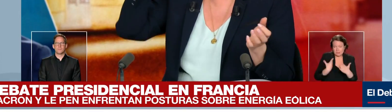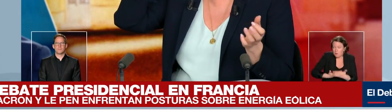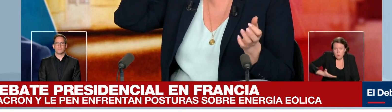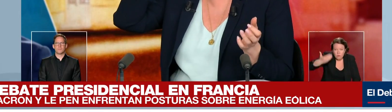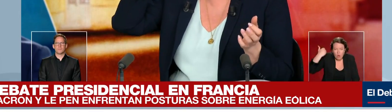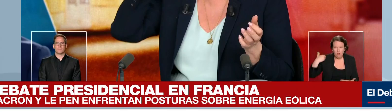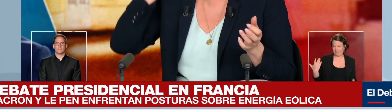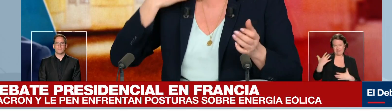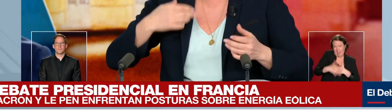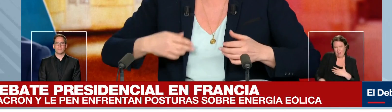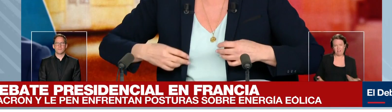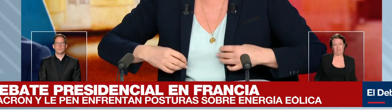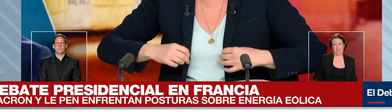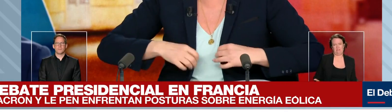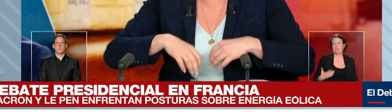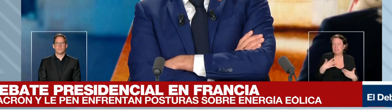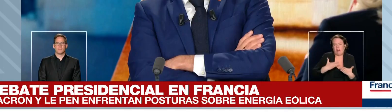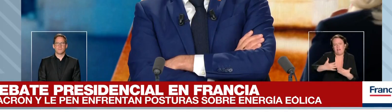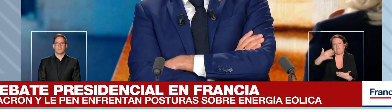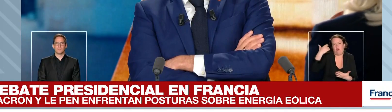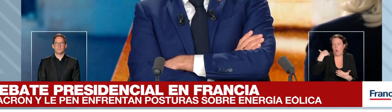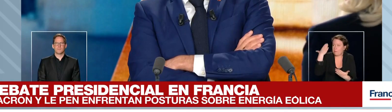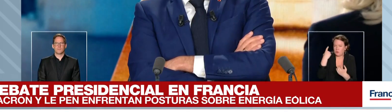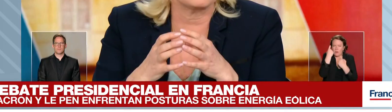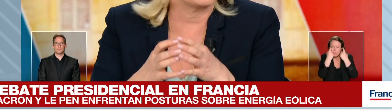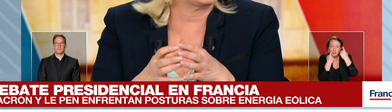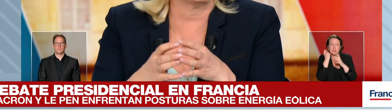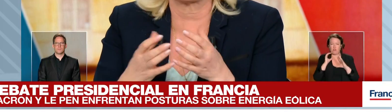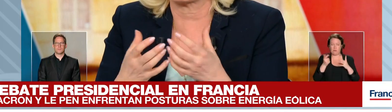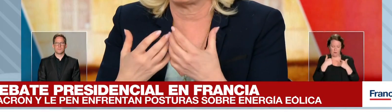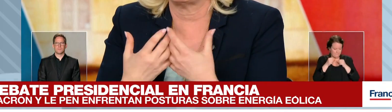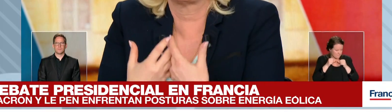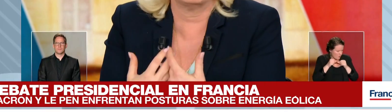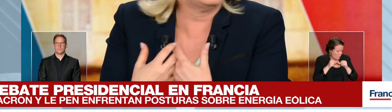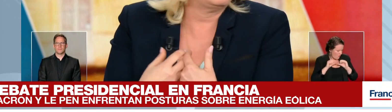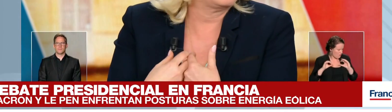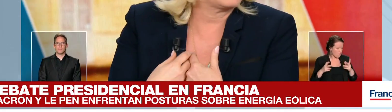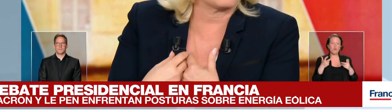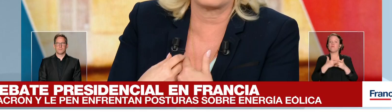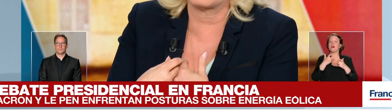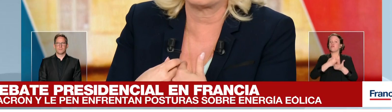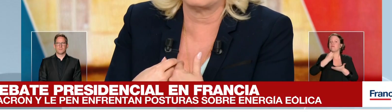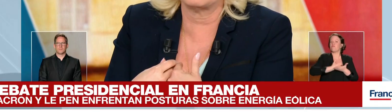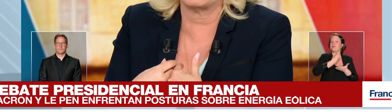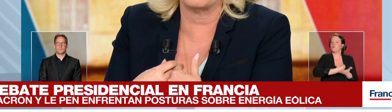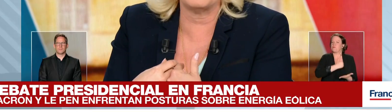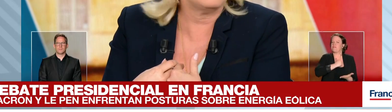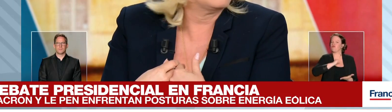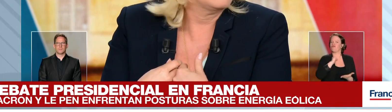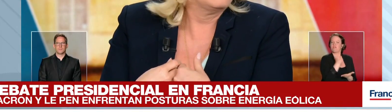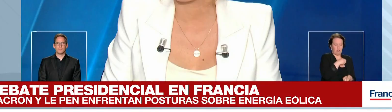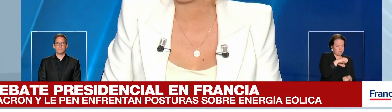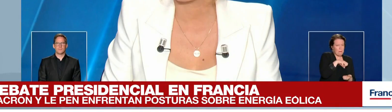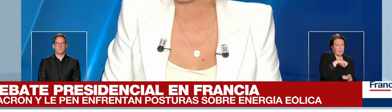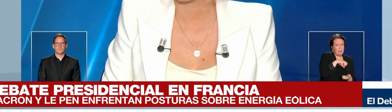años que hemos debido tener una reflexión sobre cómo establecer el medio para conservar los datos